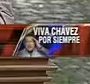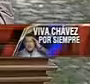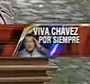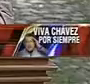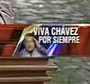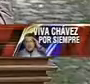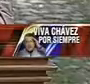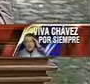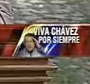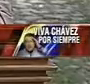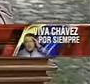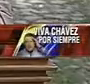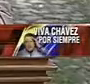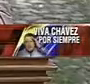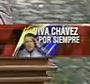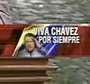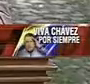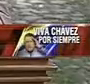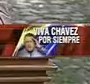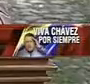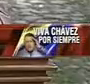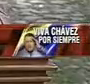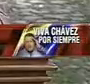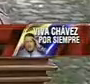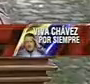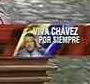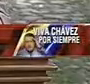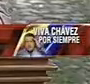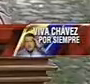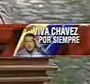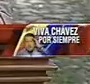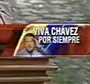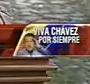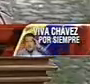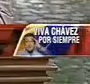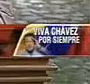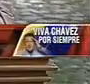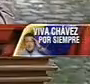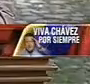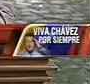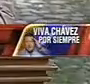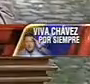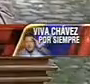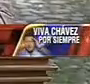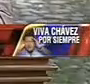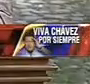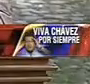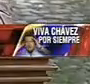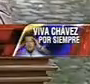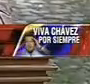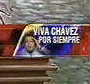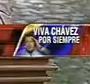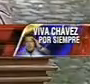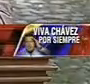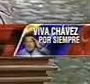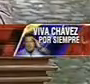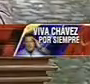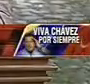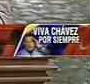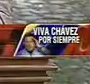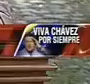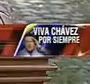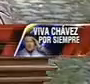Nicolás Maduro Moros, presidente interino de la República Bolivariana de Venezuela, Caracas. Su excelencia, con profundo pesar me he enterado del